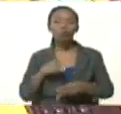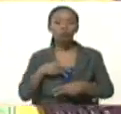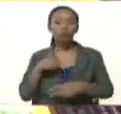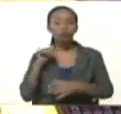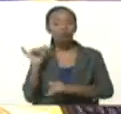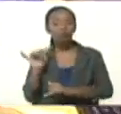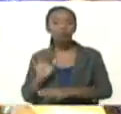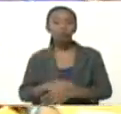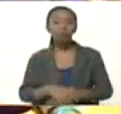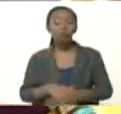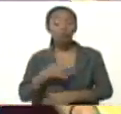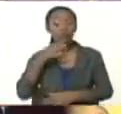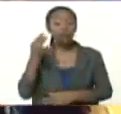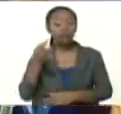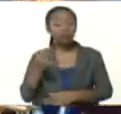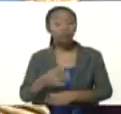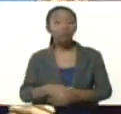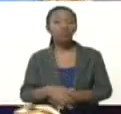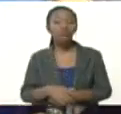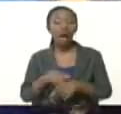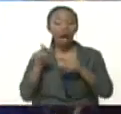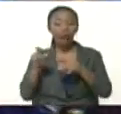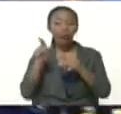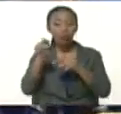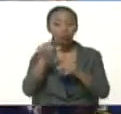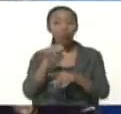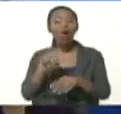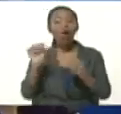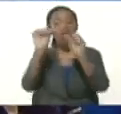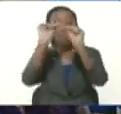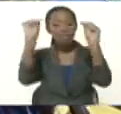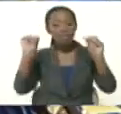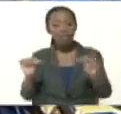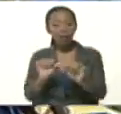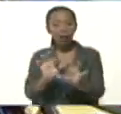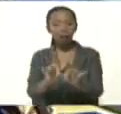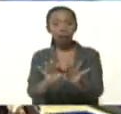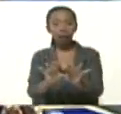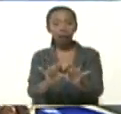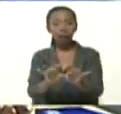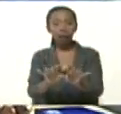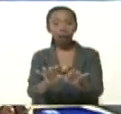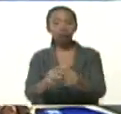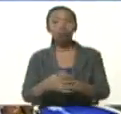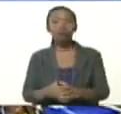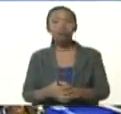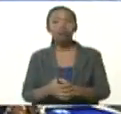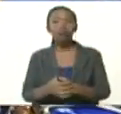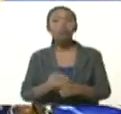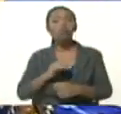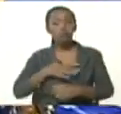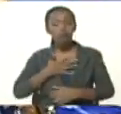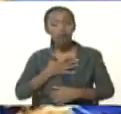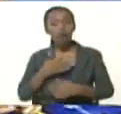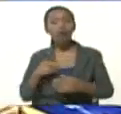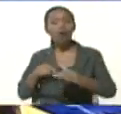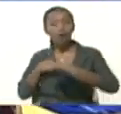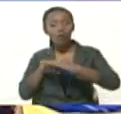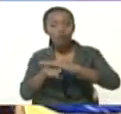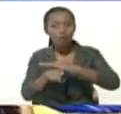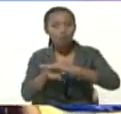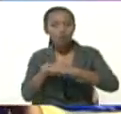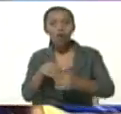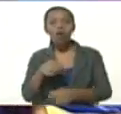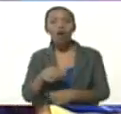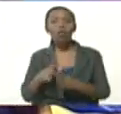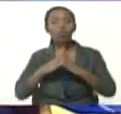Correcto. O sea que aquí tú tienes el sistema en la computación, en la computadora, sí, para poder acceder a